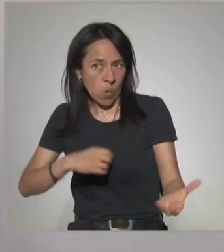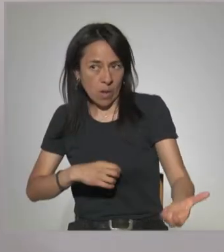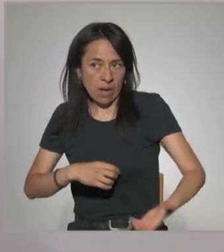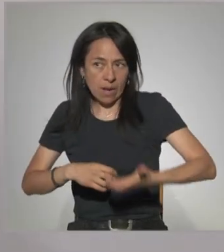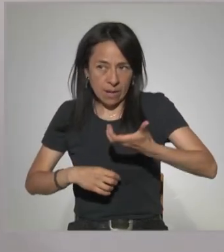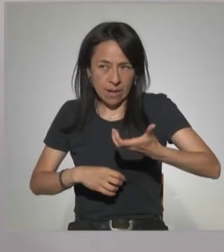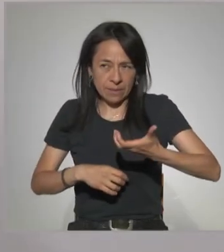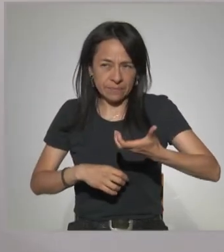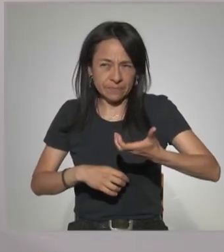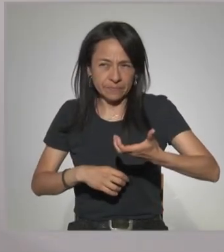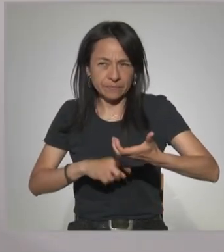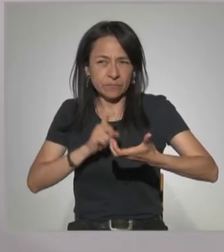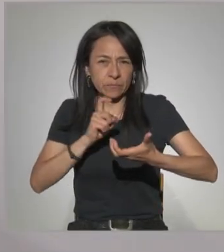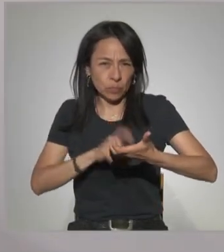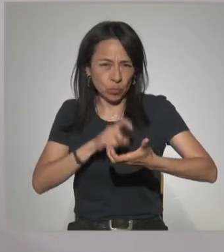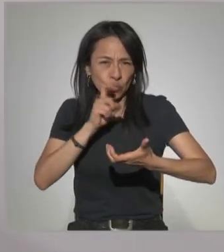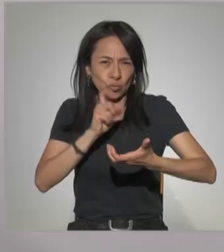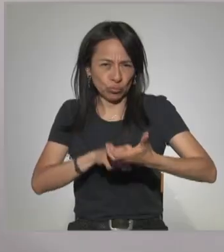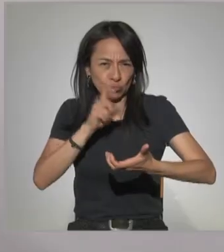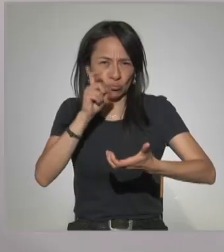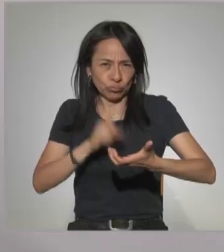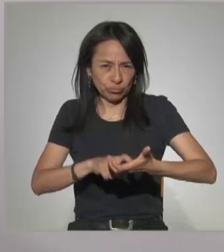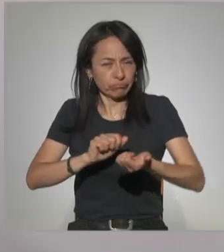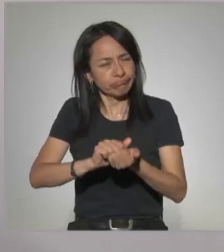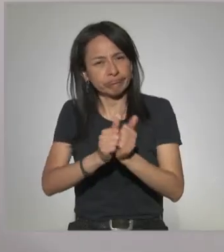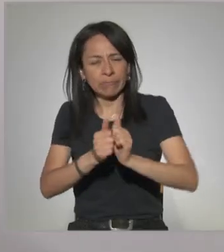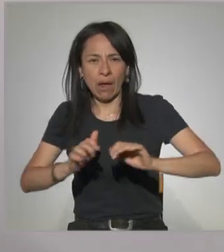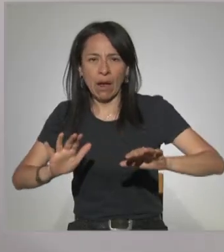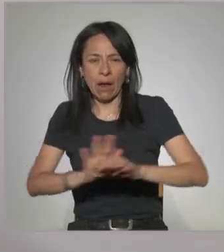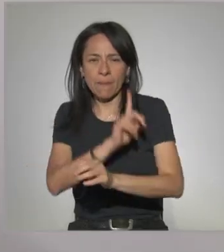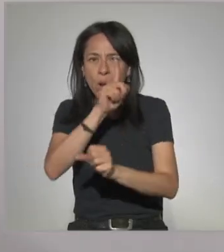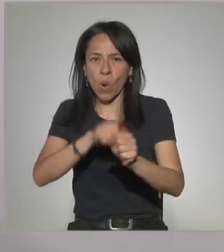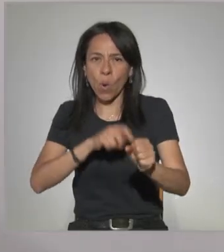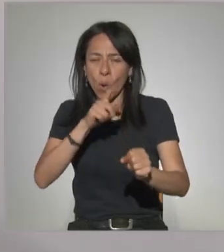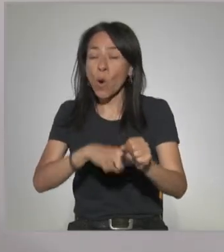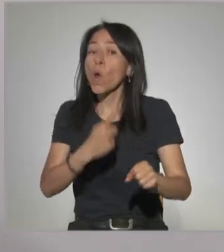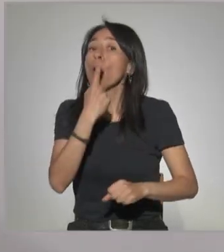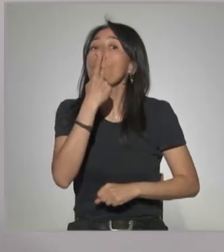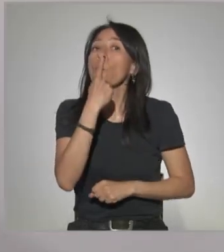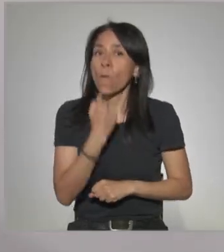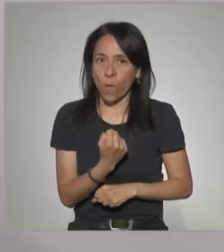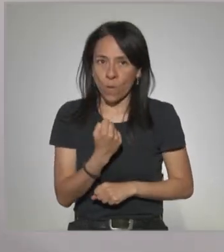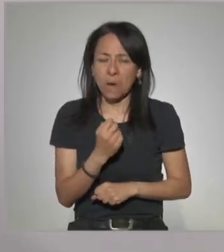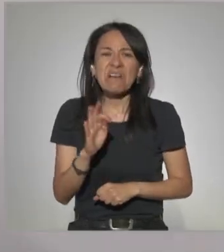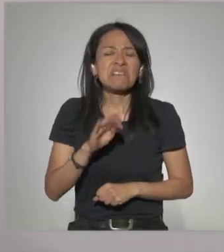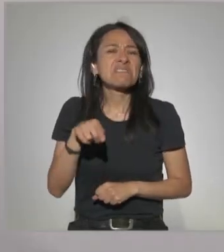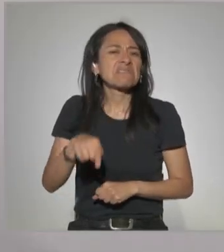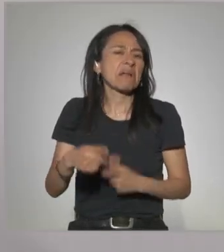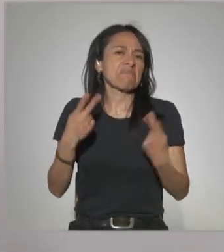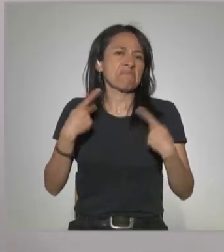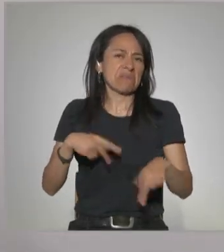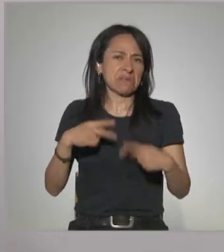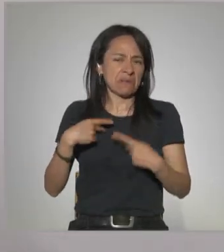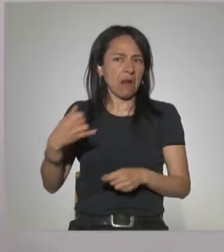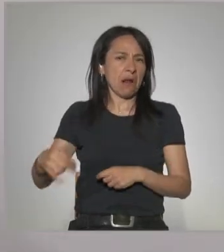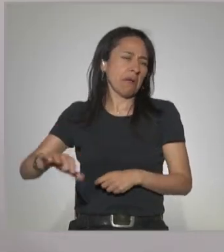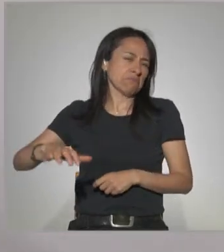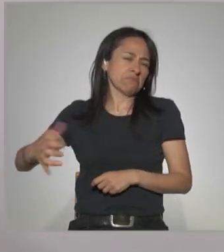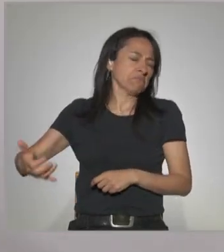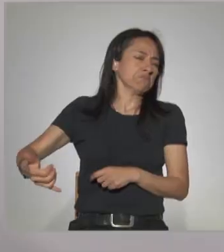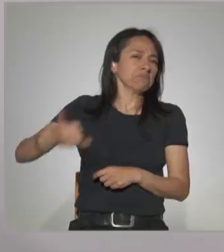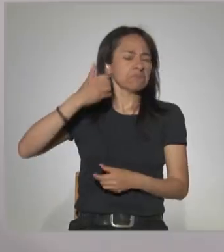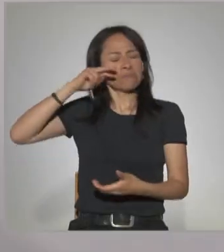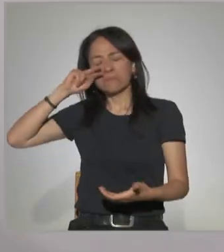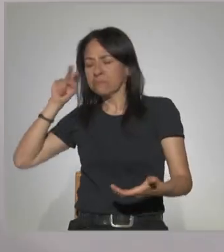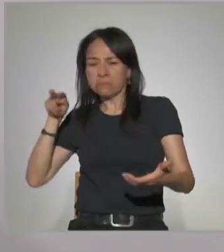botones, se convierte en rojo. Entonces, si en algún momento un paciente me llama, volteo a ver si es